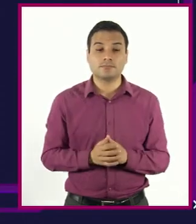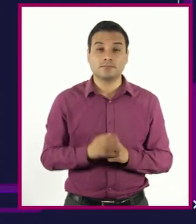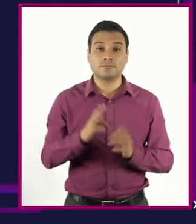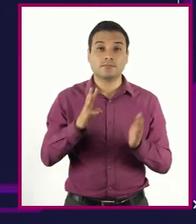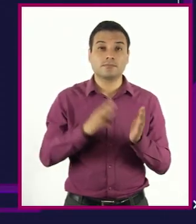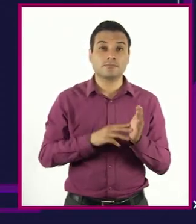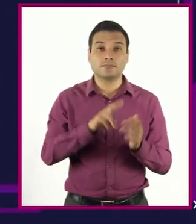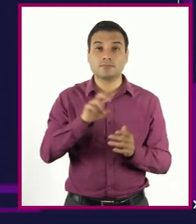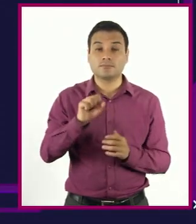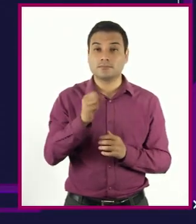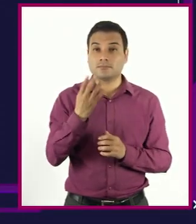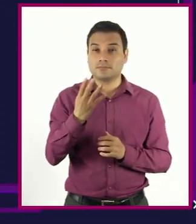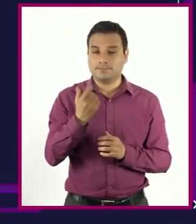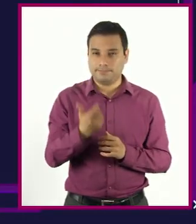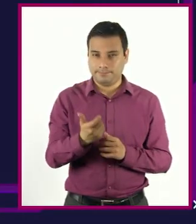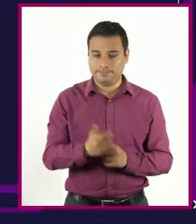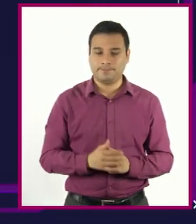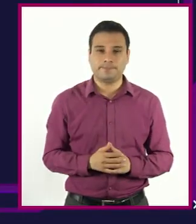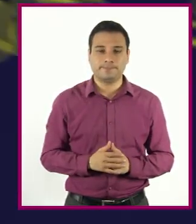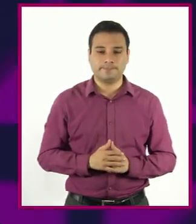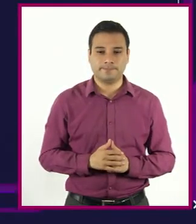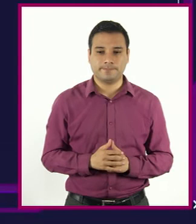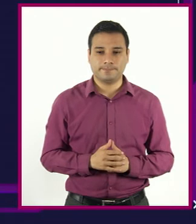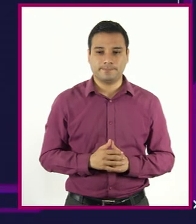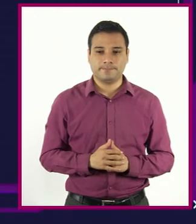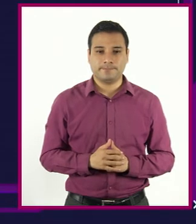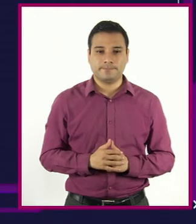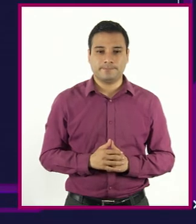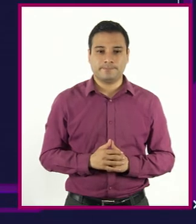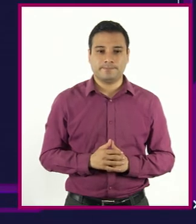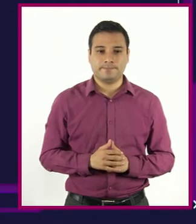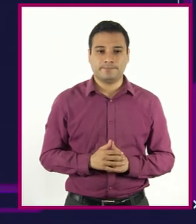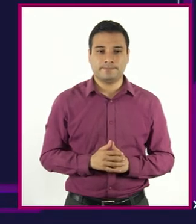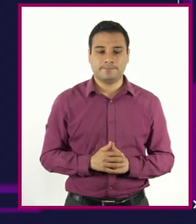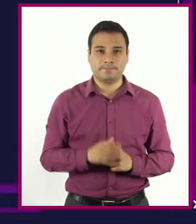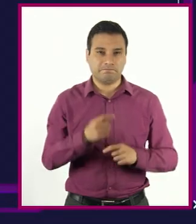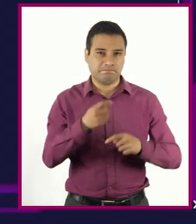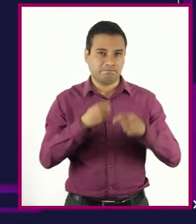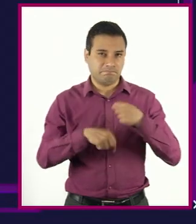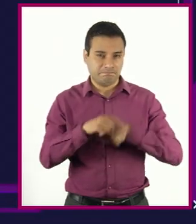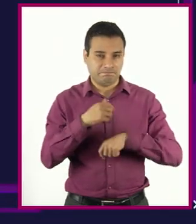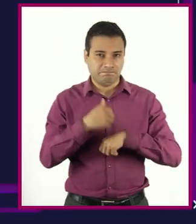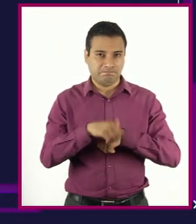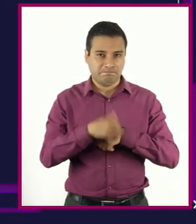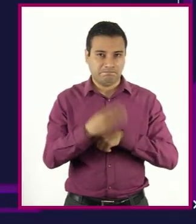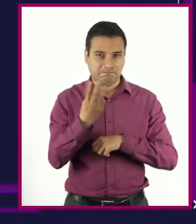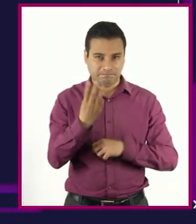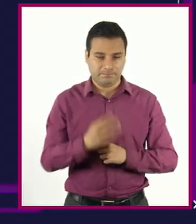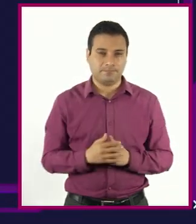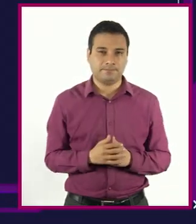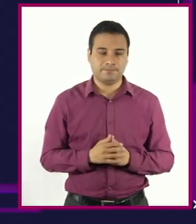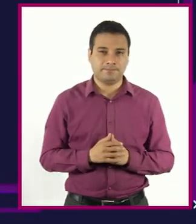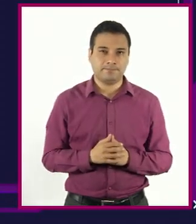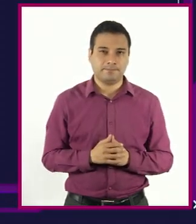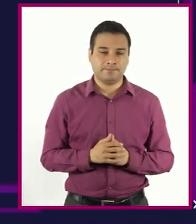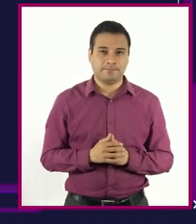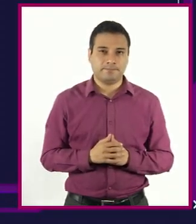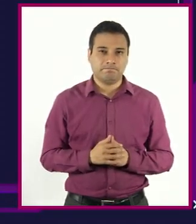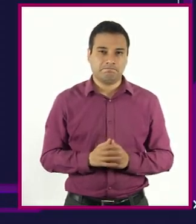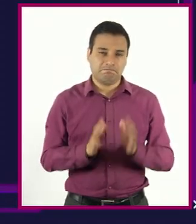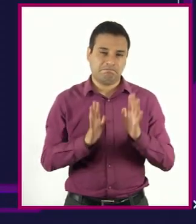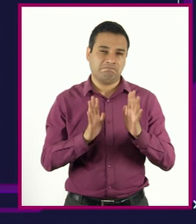en 3.264 pesos. Para la tienda número 3, se cambia de nueva cuenta